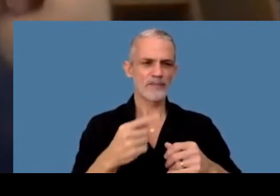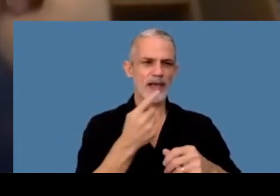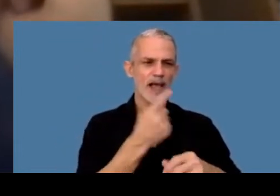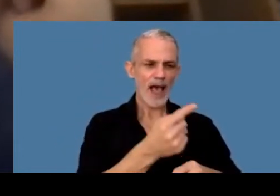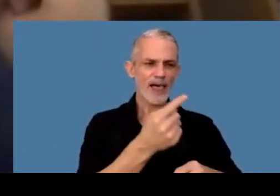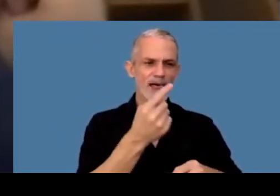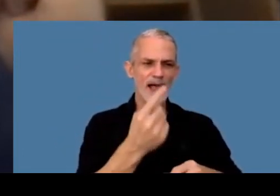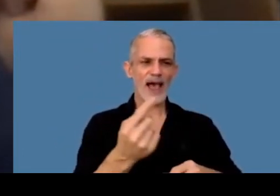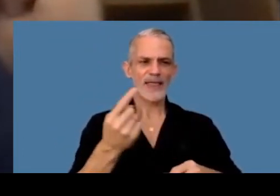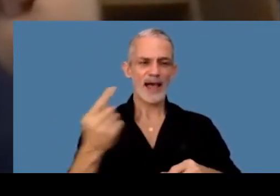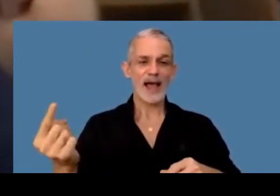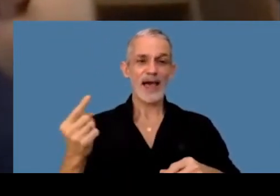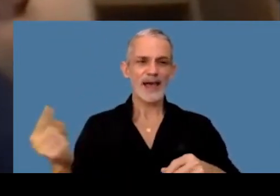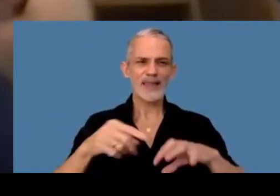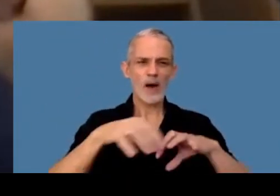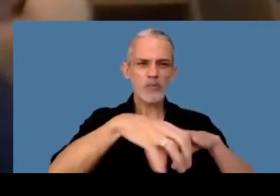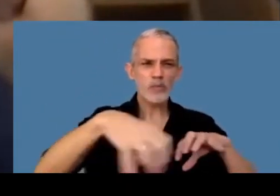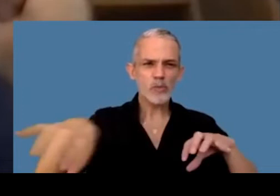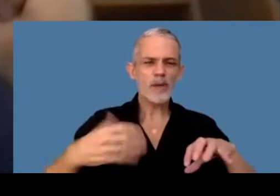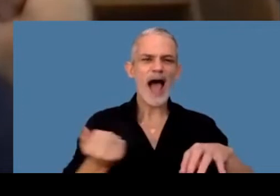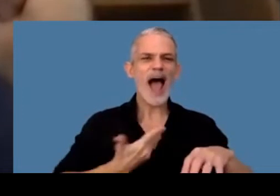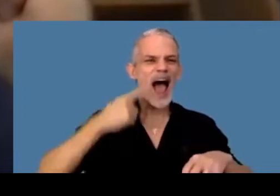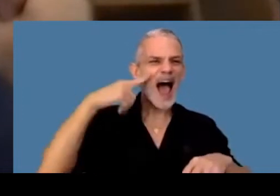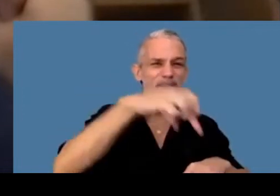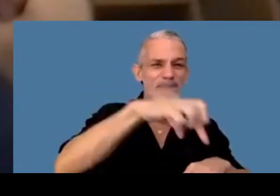sucursal de AFIP hubiera un sindicato.